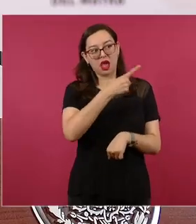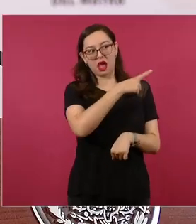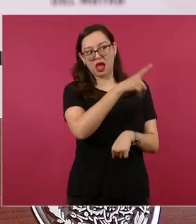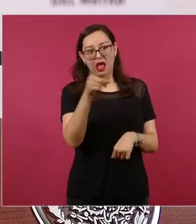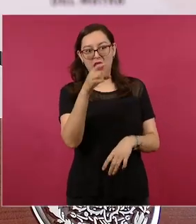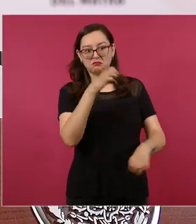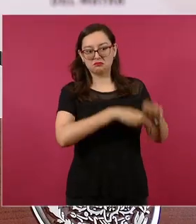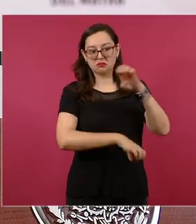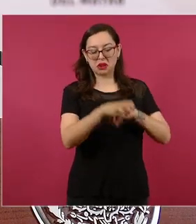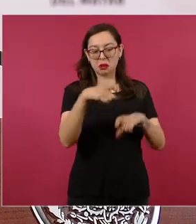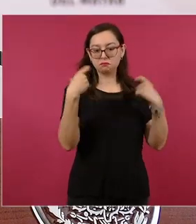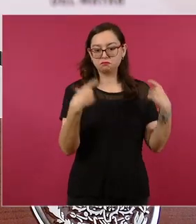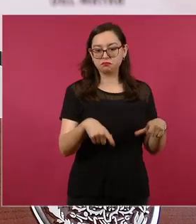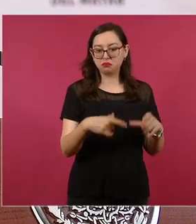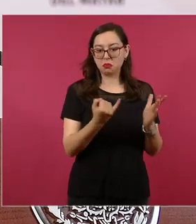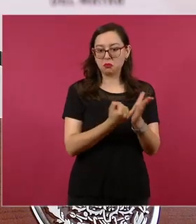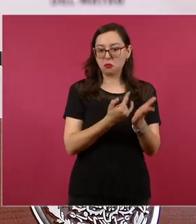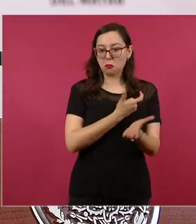contribuyen.